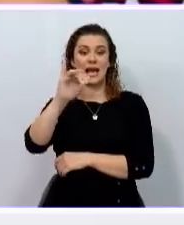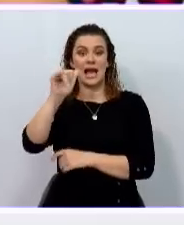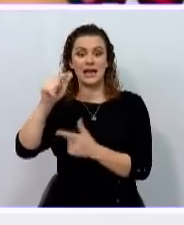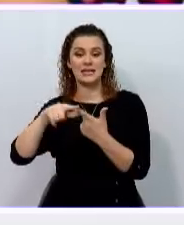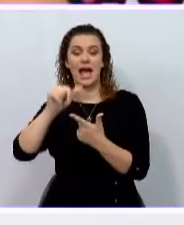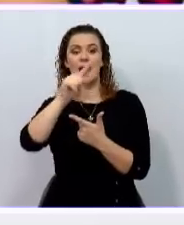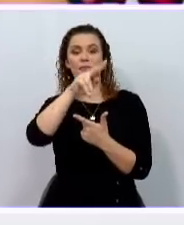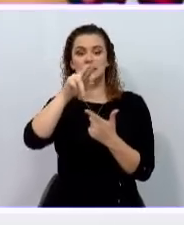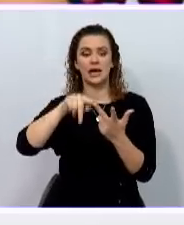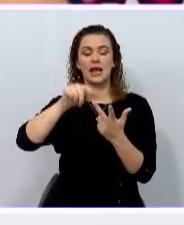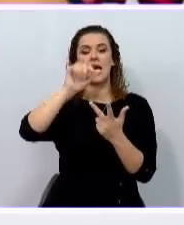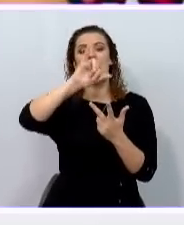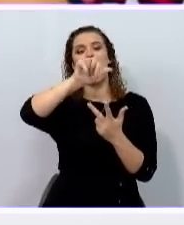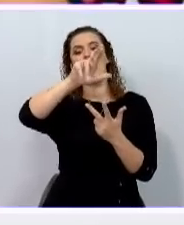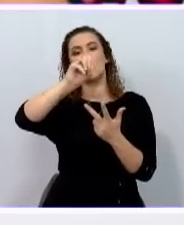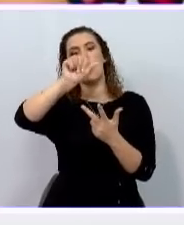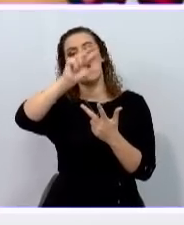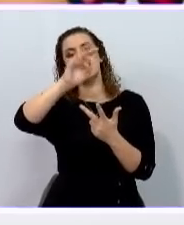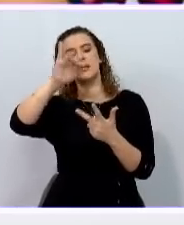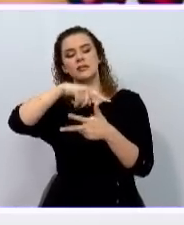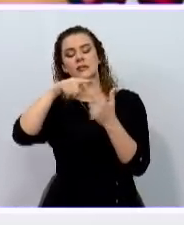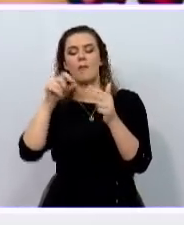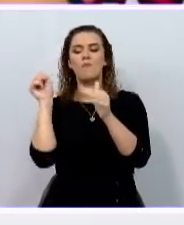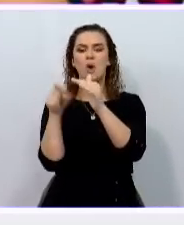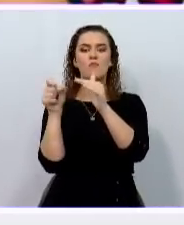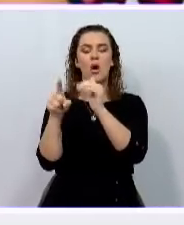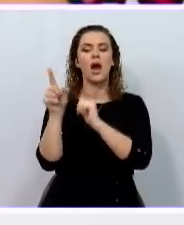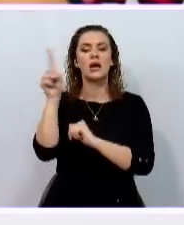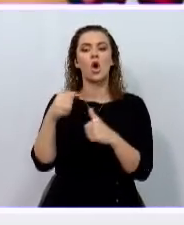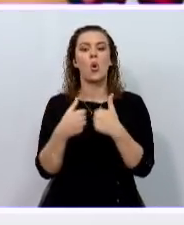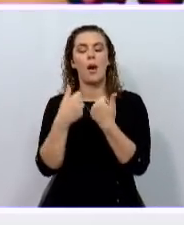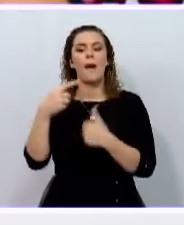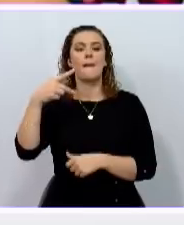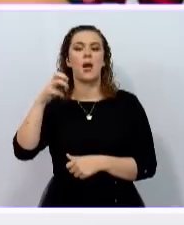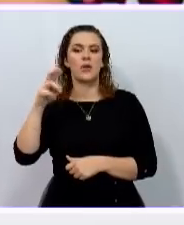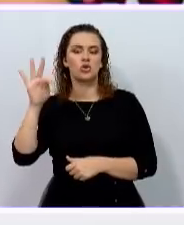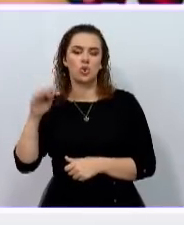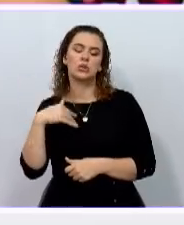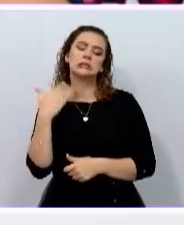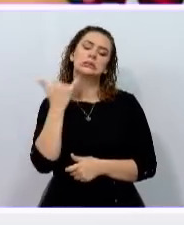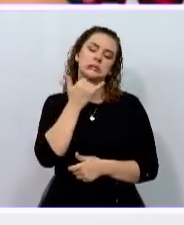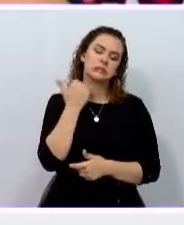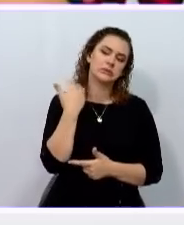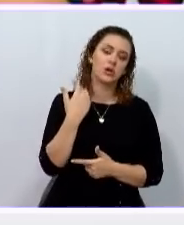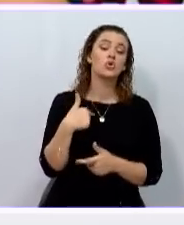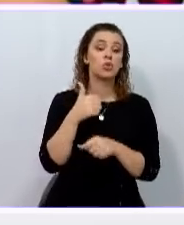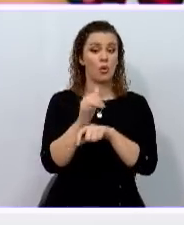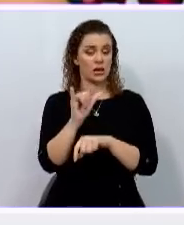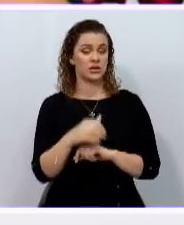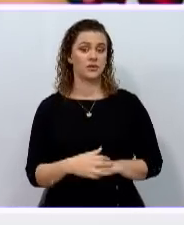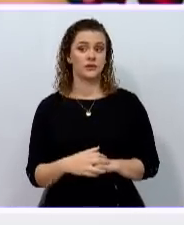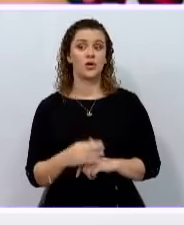calla al pisar Y Jairo Arrieta los tres goles de sapris aquella noche con pemberton que tuvo unos fallos te lo pongo así